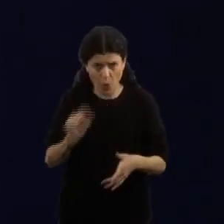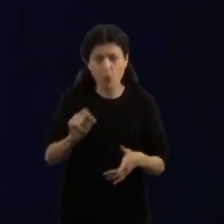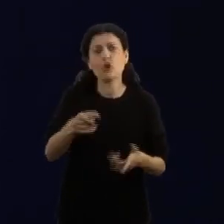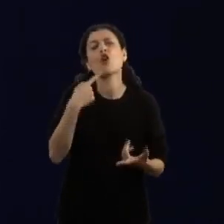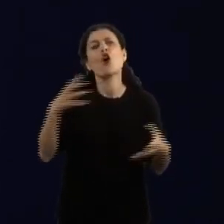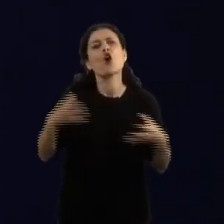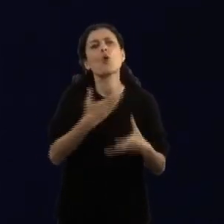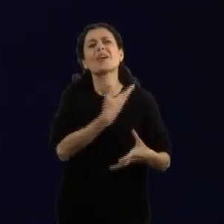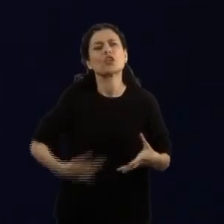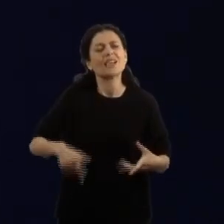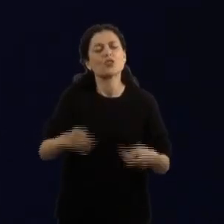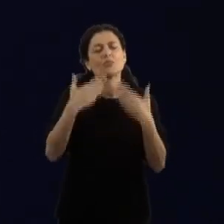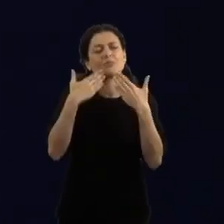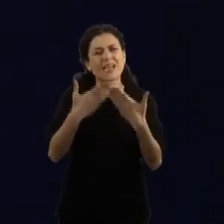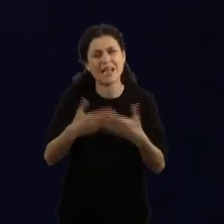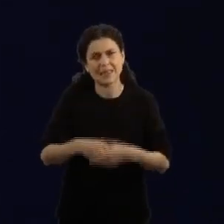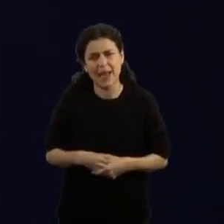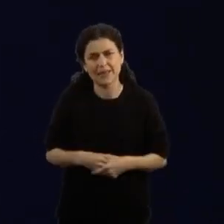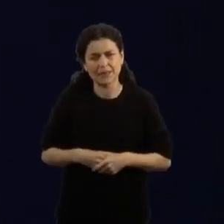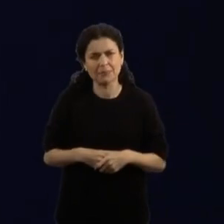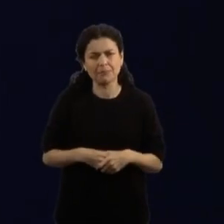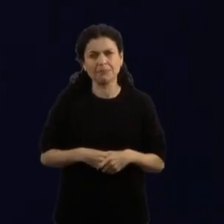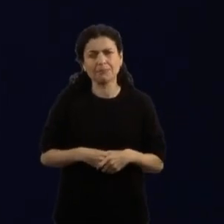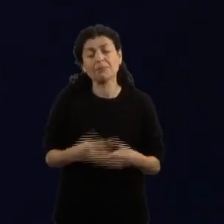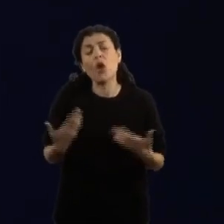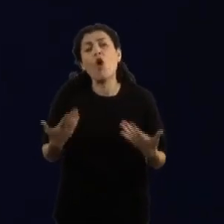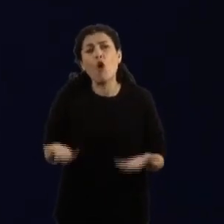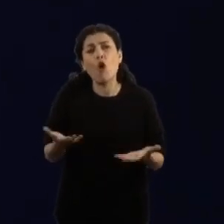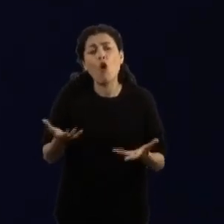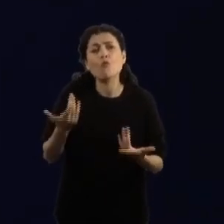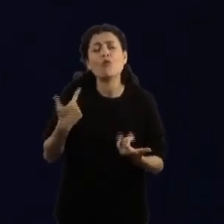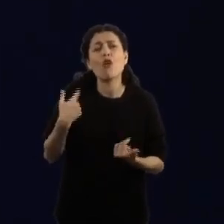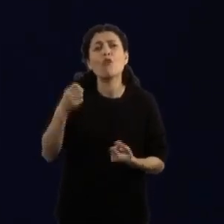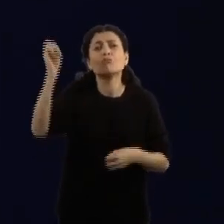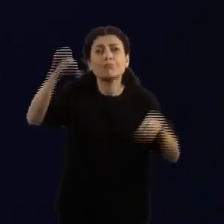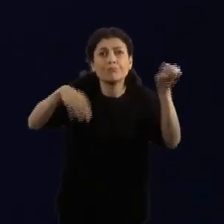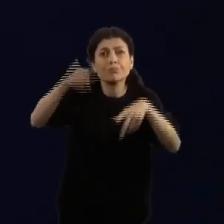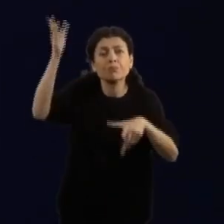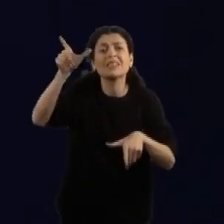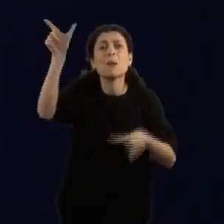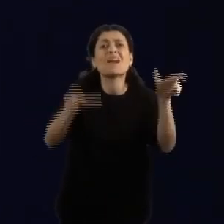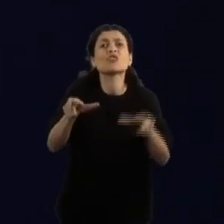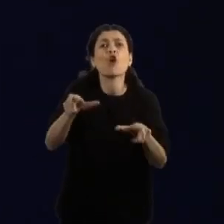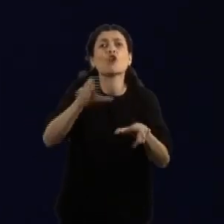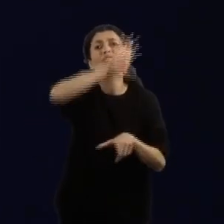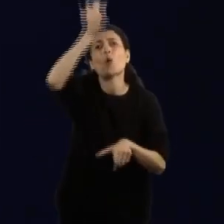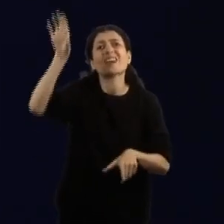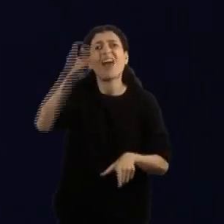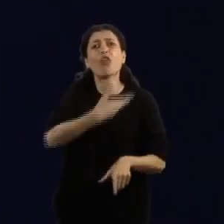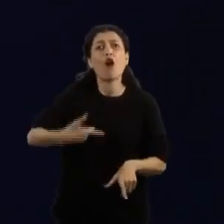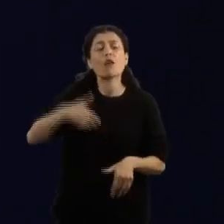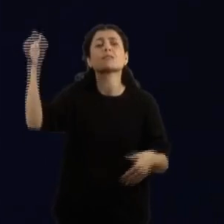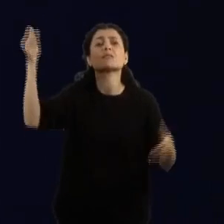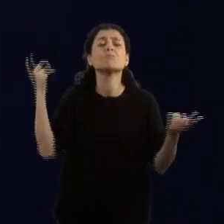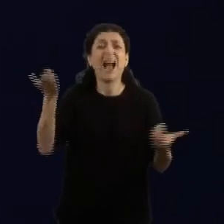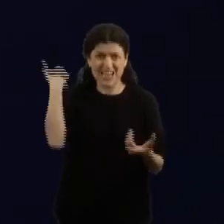los agradecen, por supuesto, la presencia de los gobernadores allí en los